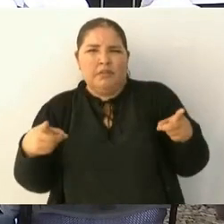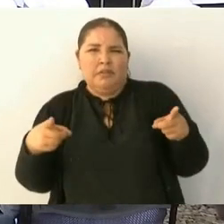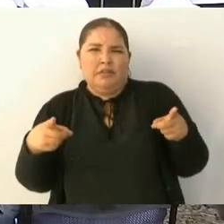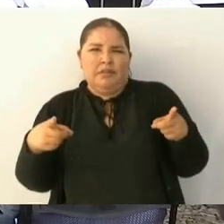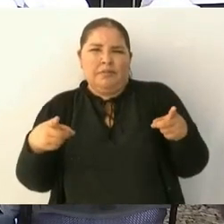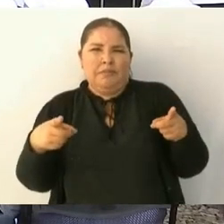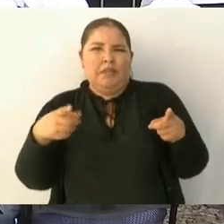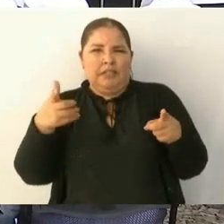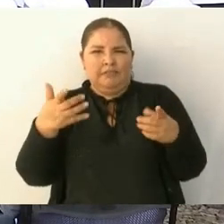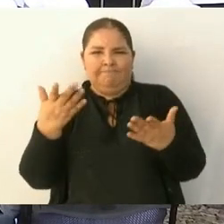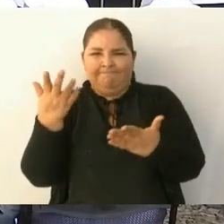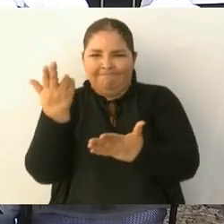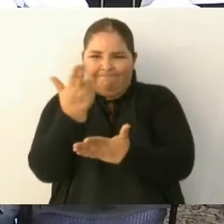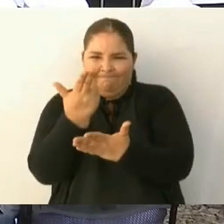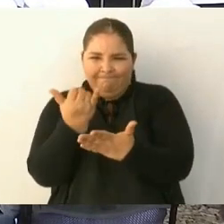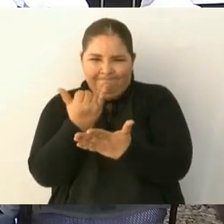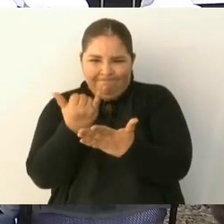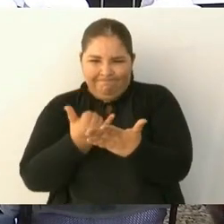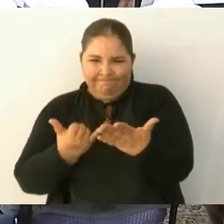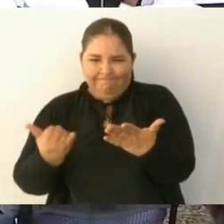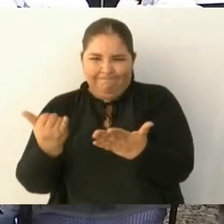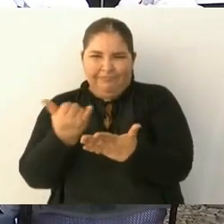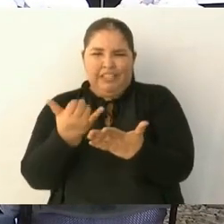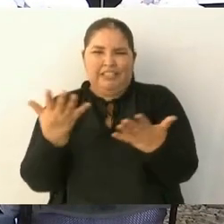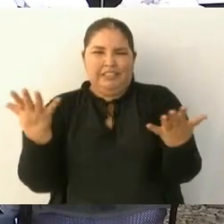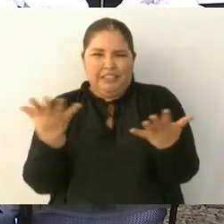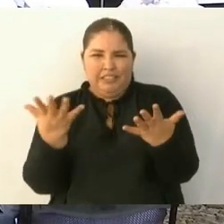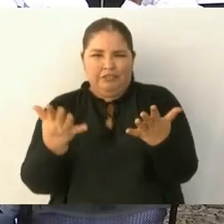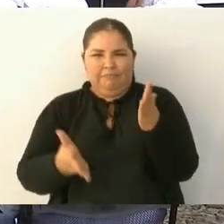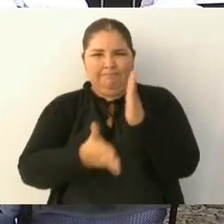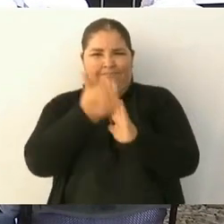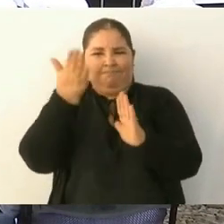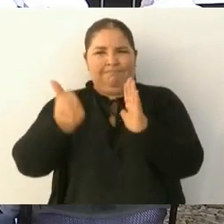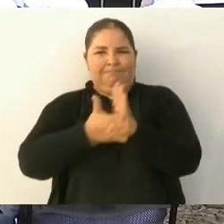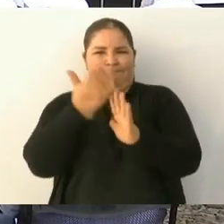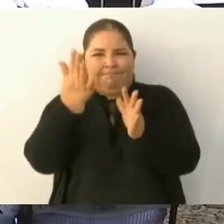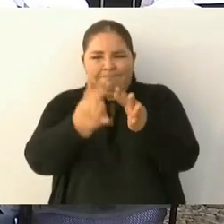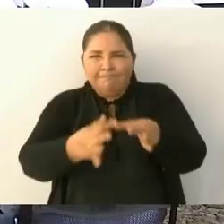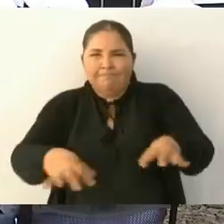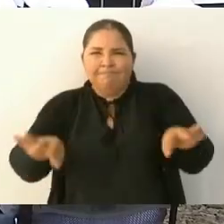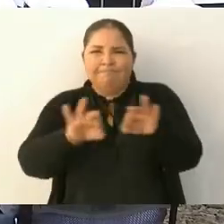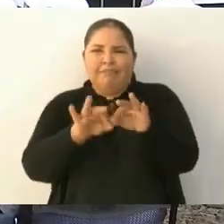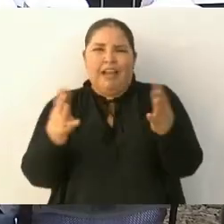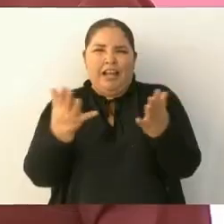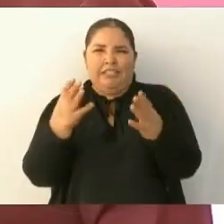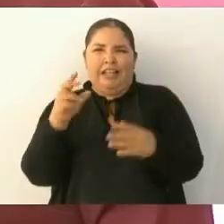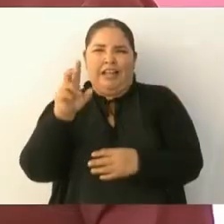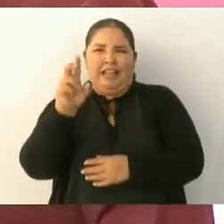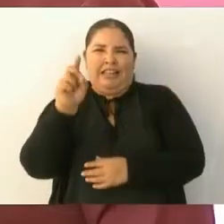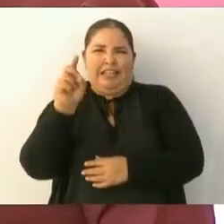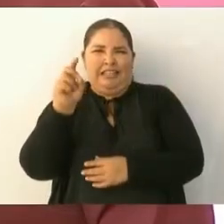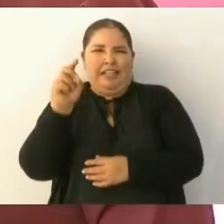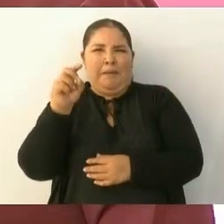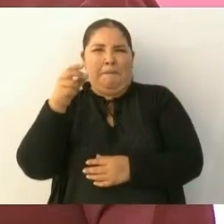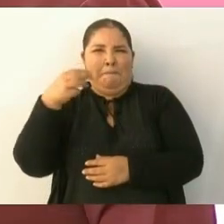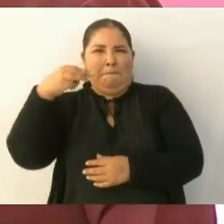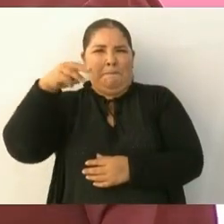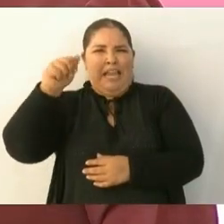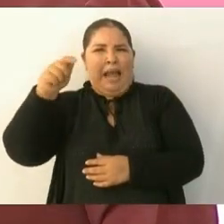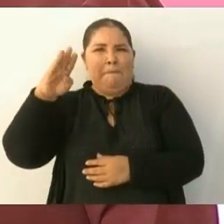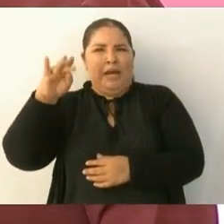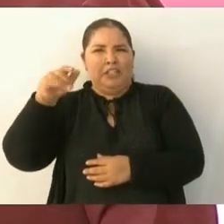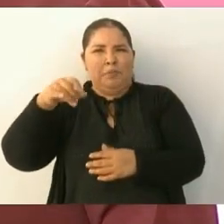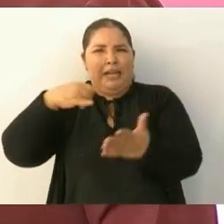dado que fue diseñada para que una vez que cuente con las instalaciones necesarias pueda generar 30 megavatios de energía eléctrica